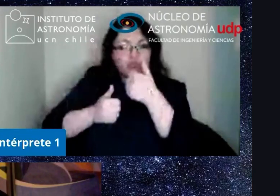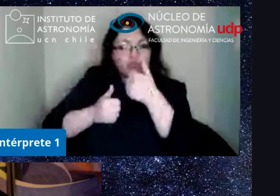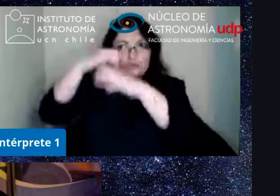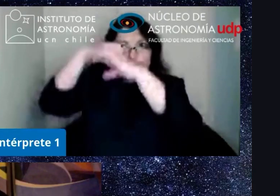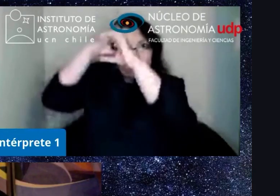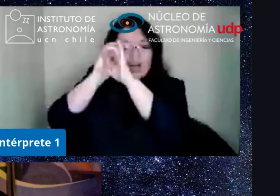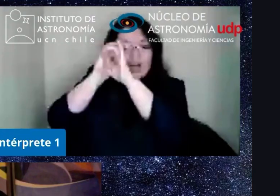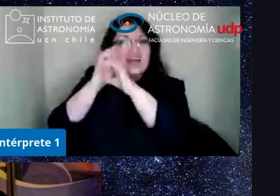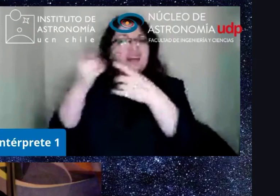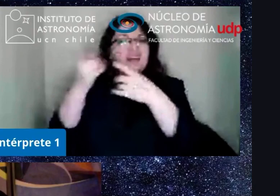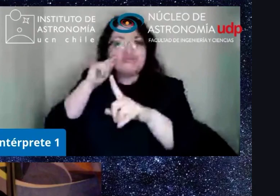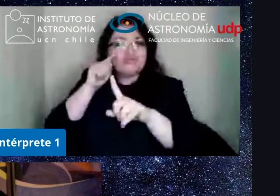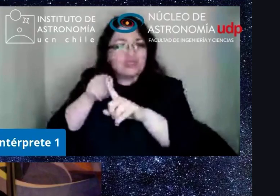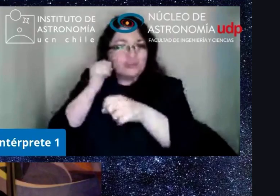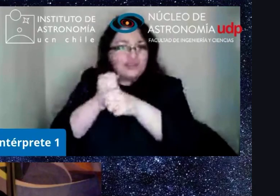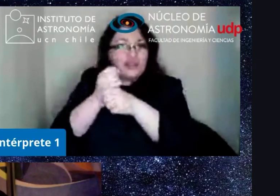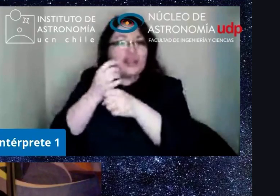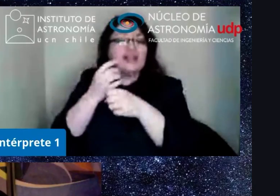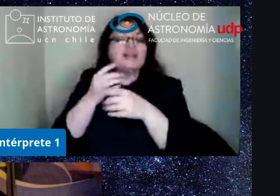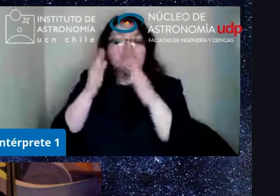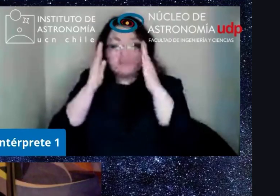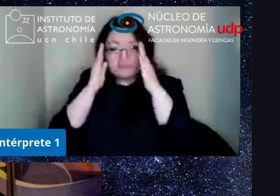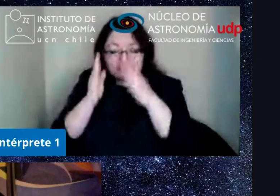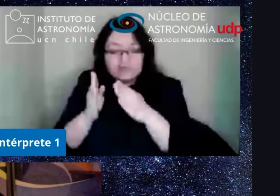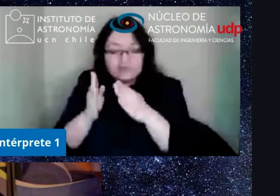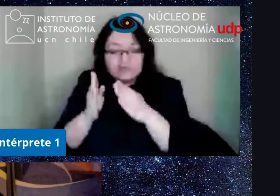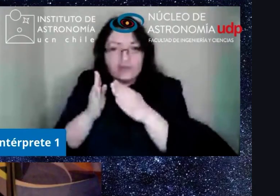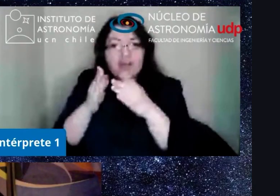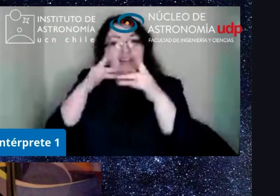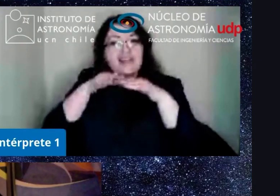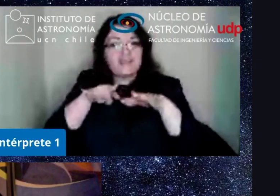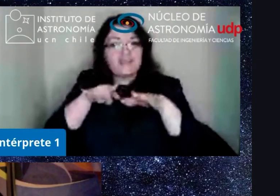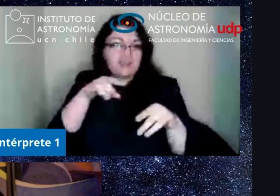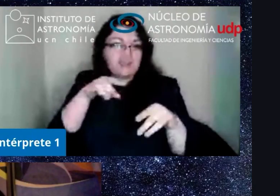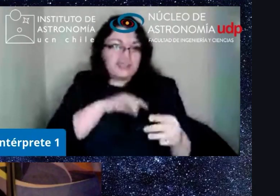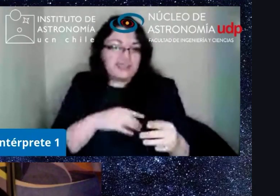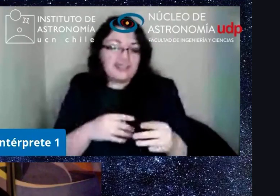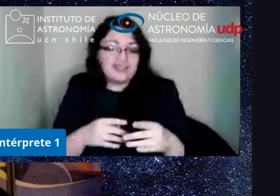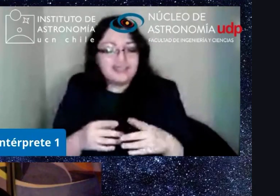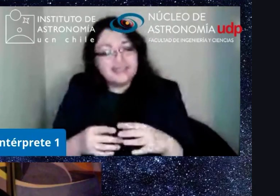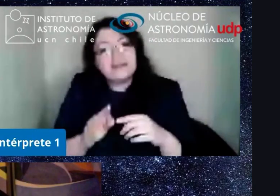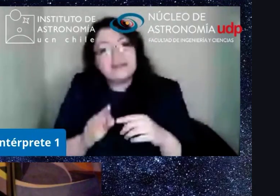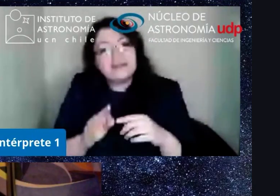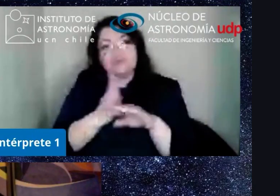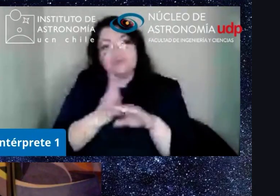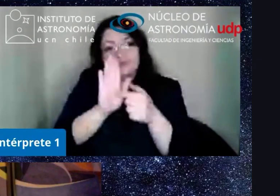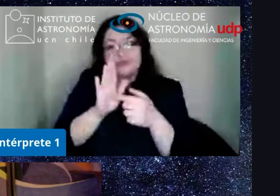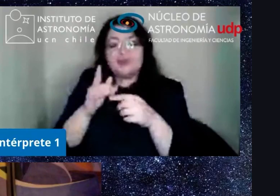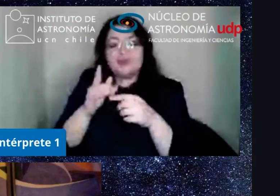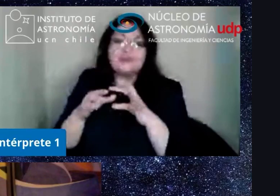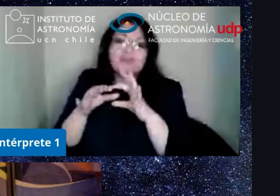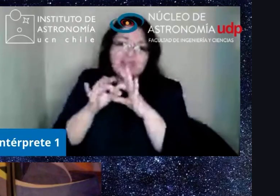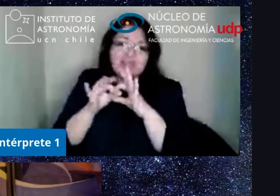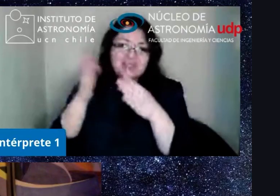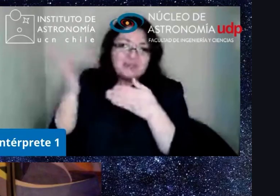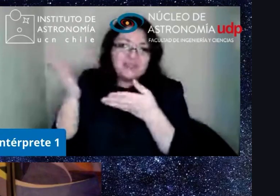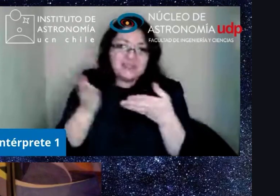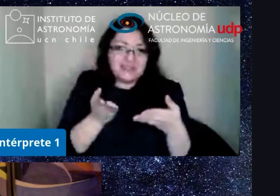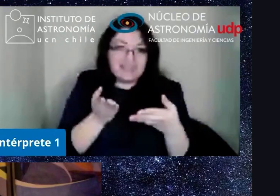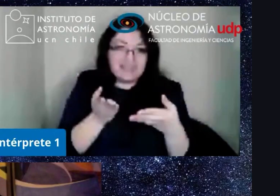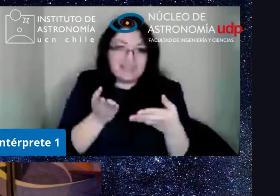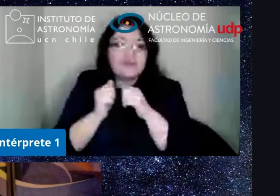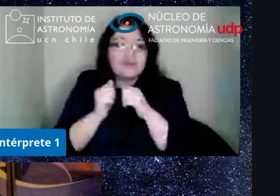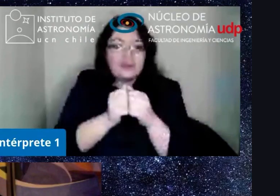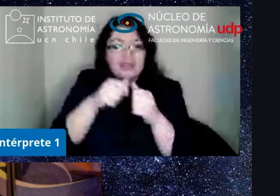a la difusión en Chile. Luego de esta presentación, muchas gracias por estar con nosotros y acompañarnos en esta charla